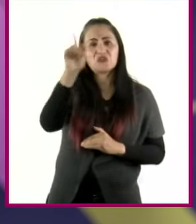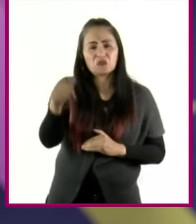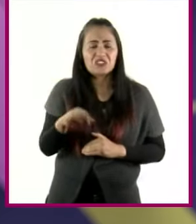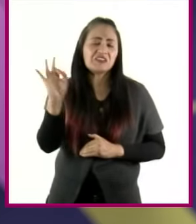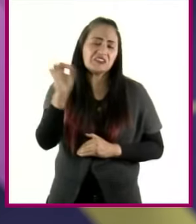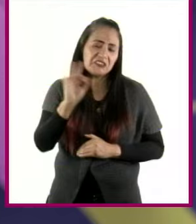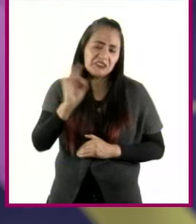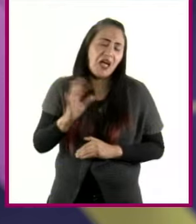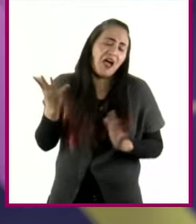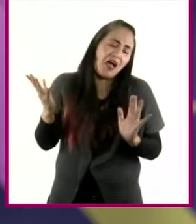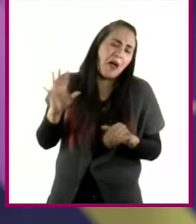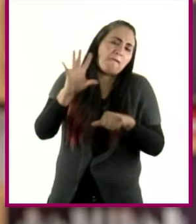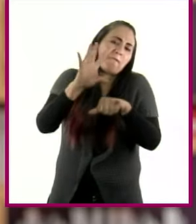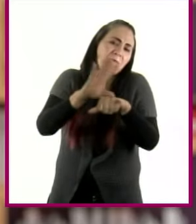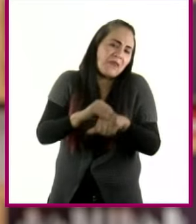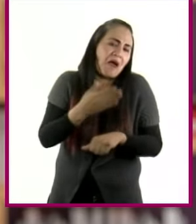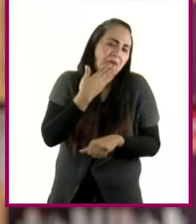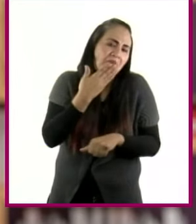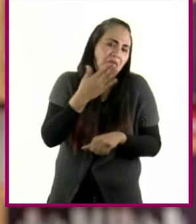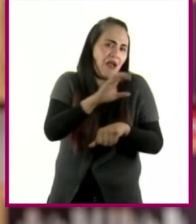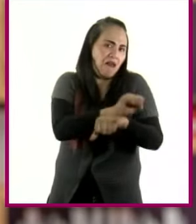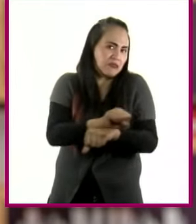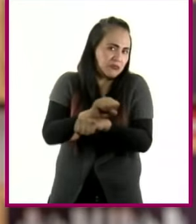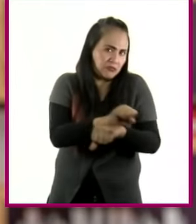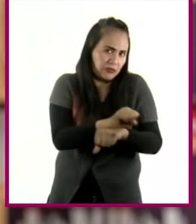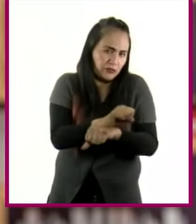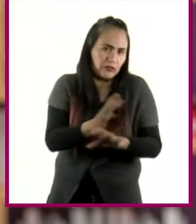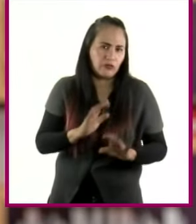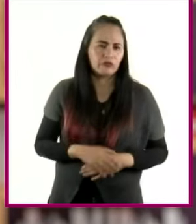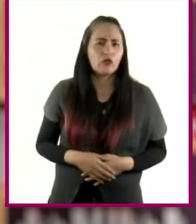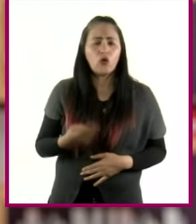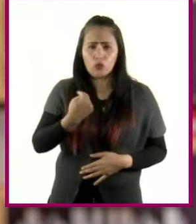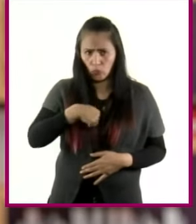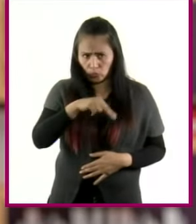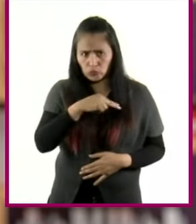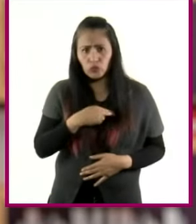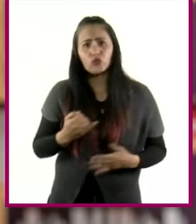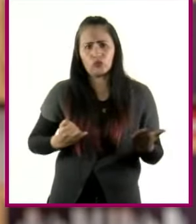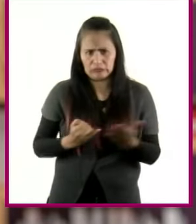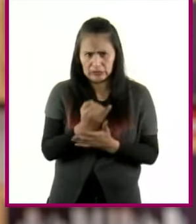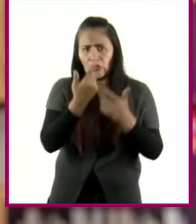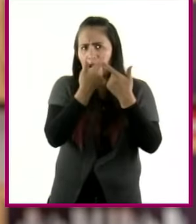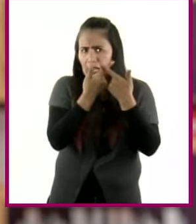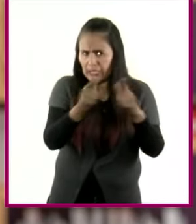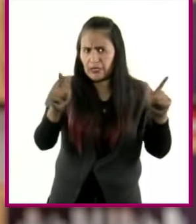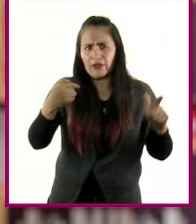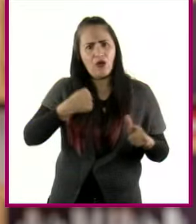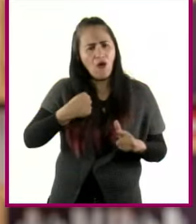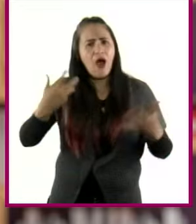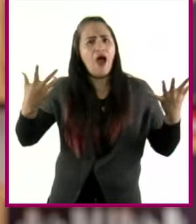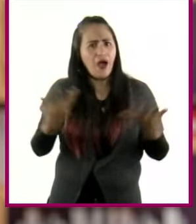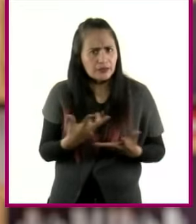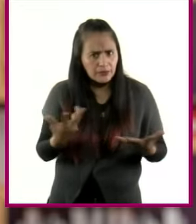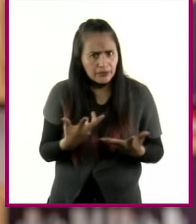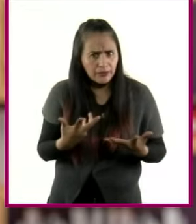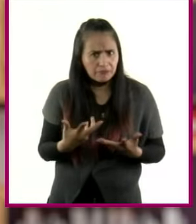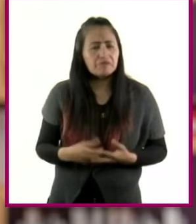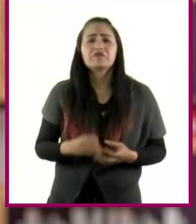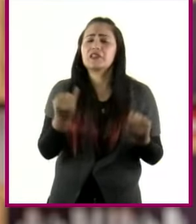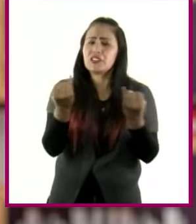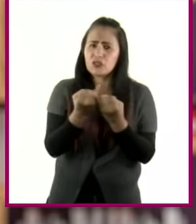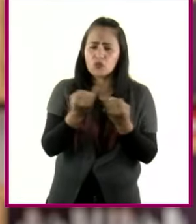de alguna manera la esclavitud. A pesar de que somos libres de elegir aquello que queremos hacer, también tenemos